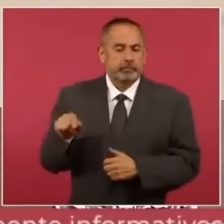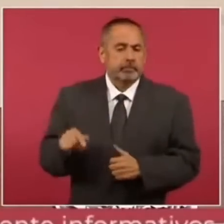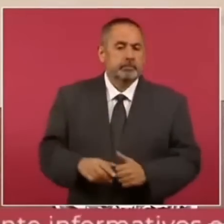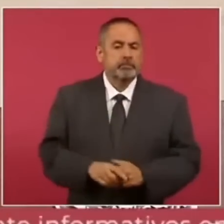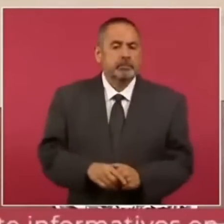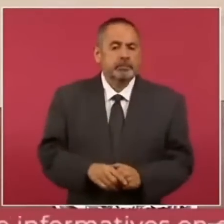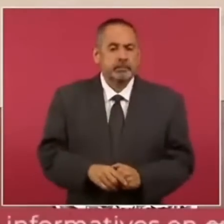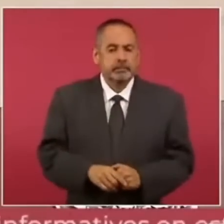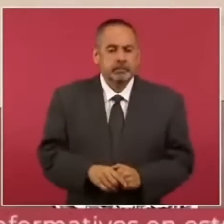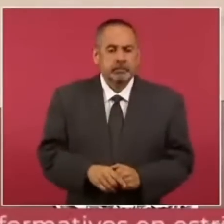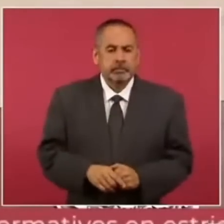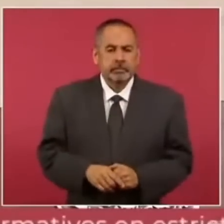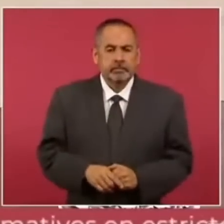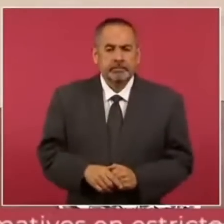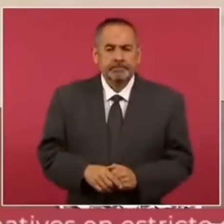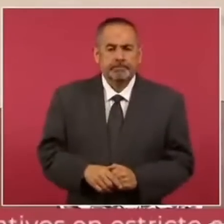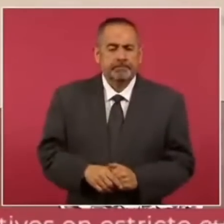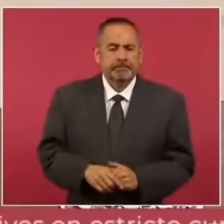porque